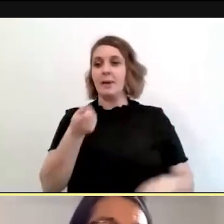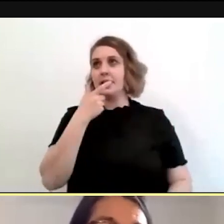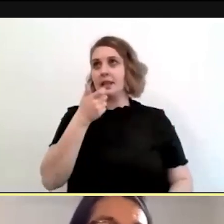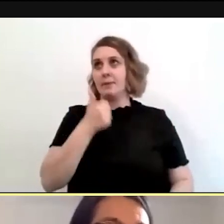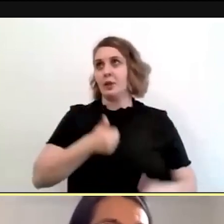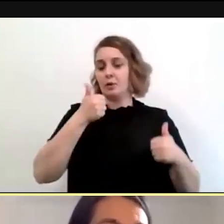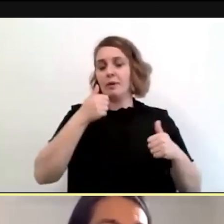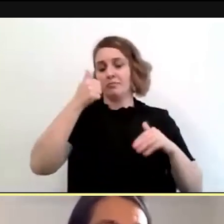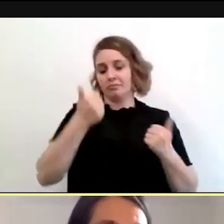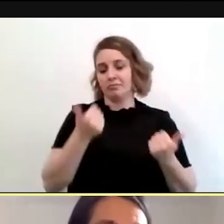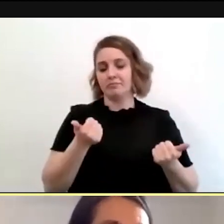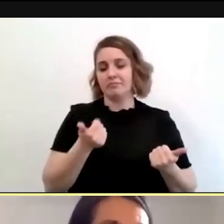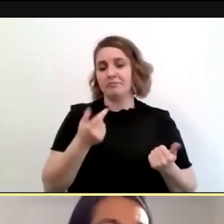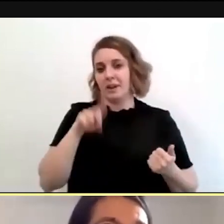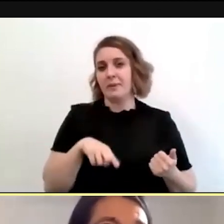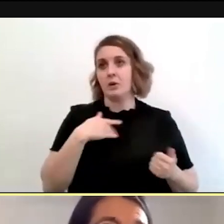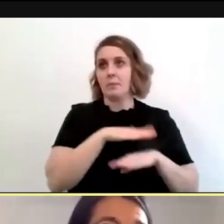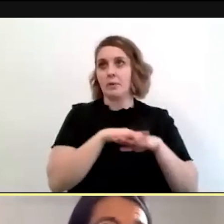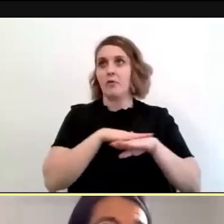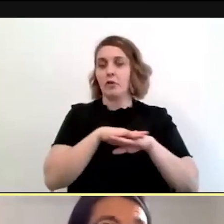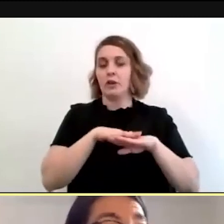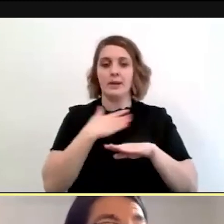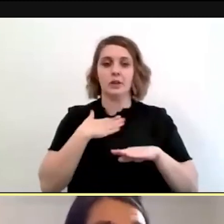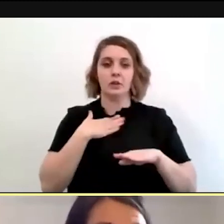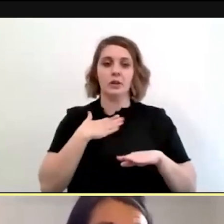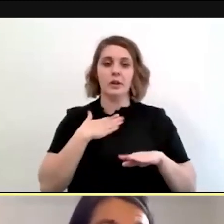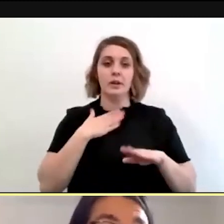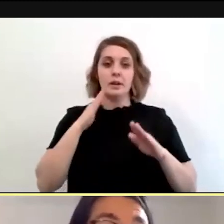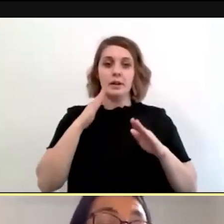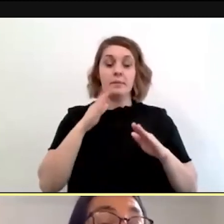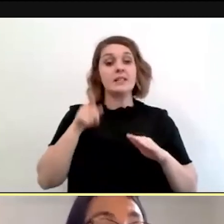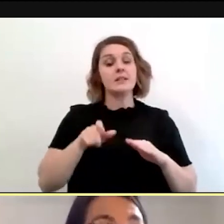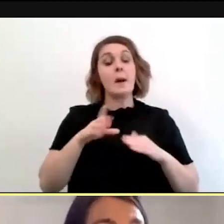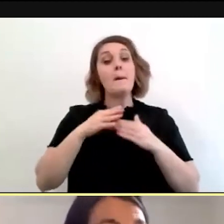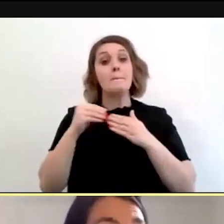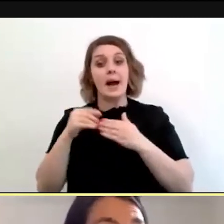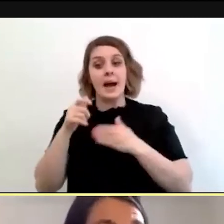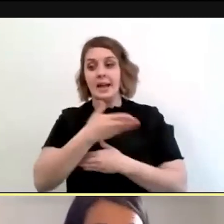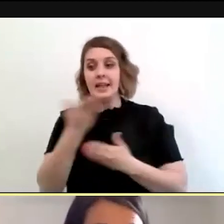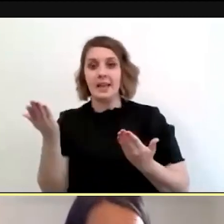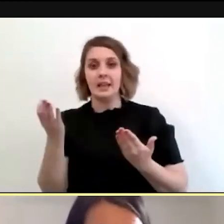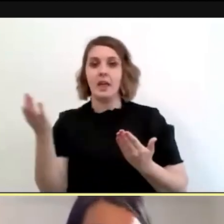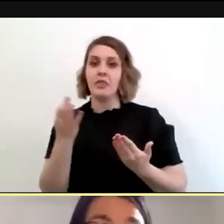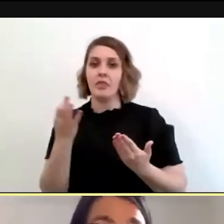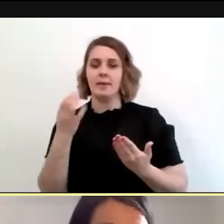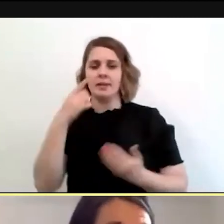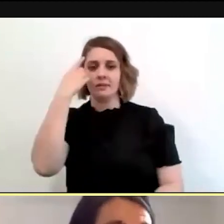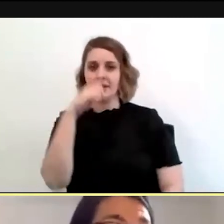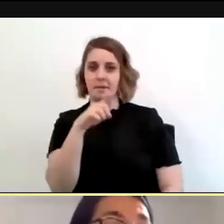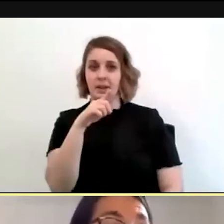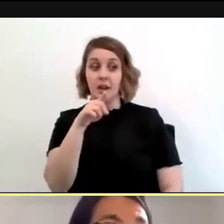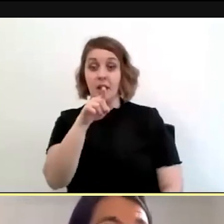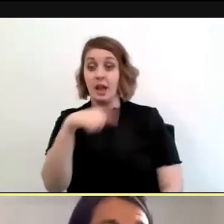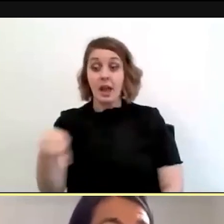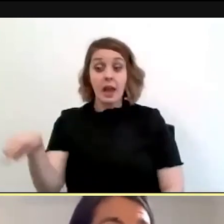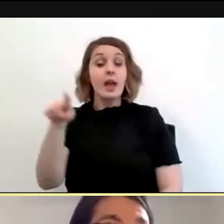Ese sería para mí el fundamento de atención centrada a la persona. Y a los pacientes tienen que saber que son ellos